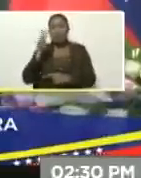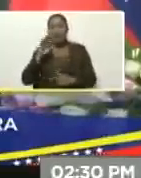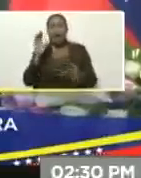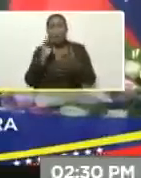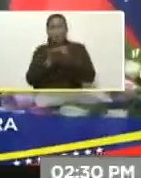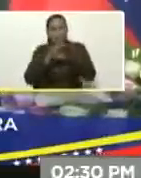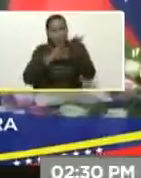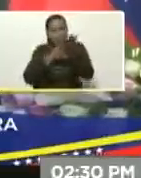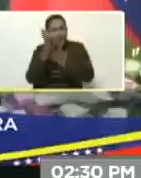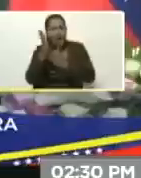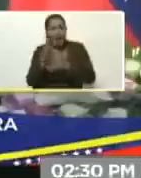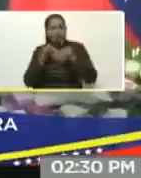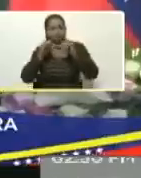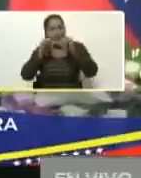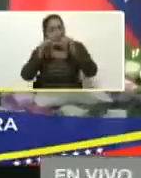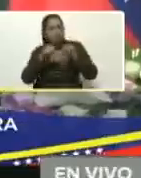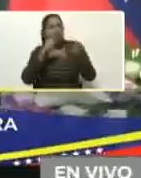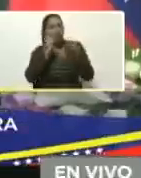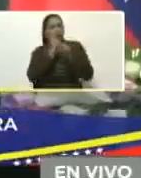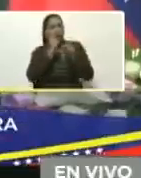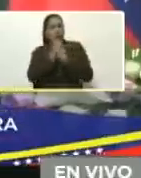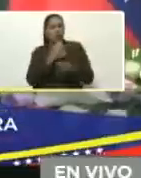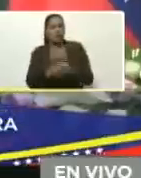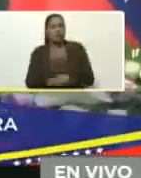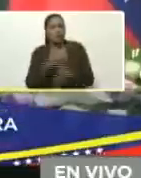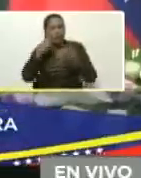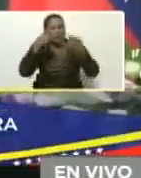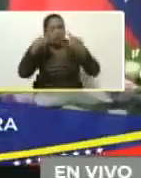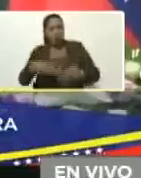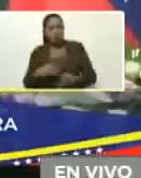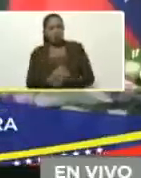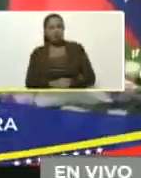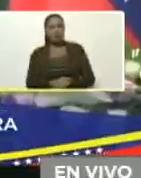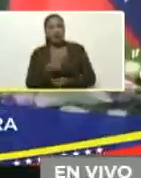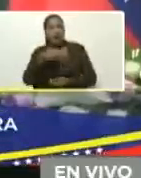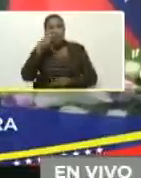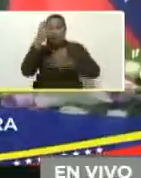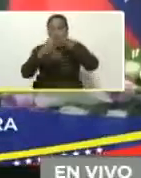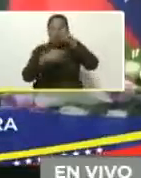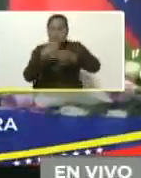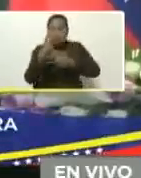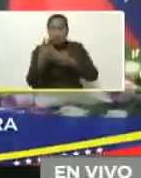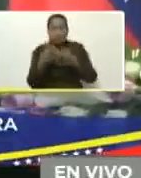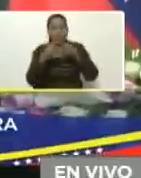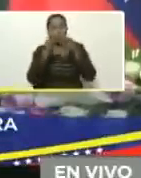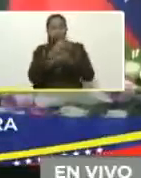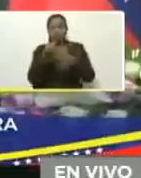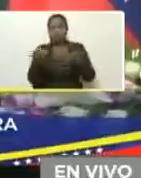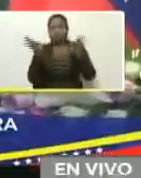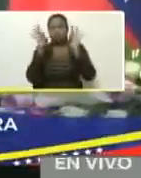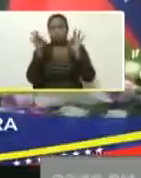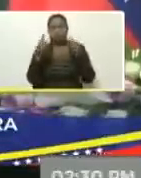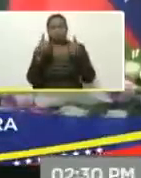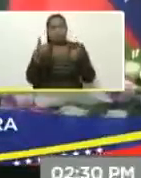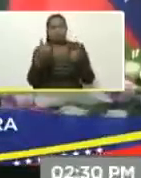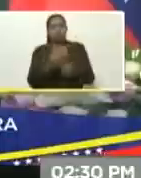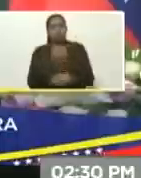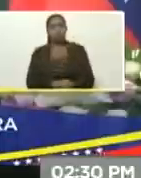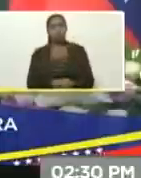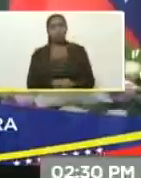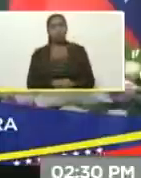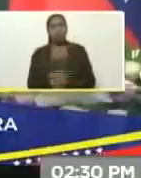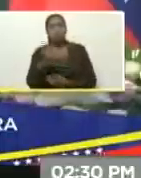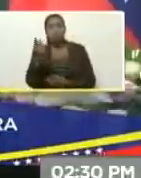leales, firmes, trabajadores y seguros. Esta visita ha sido todo un éxito, tanto por